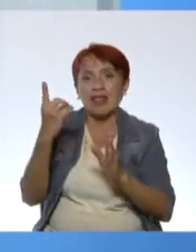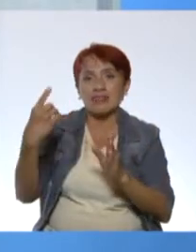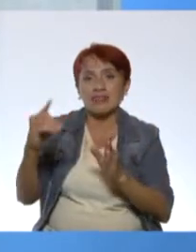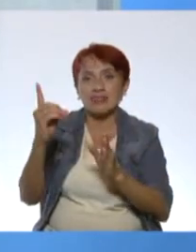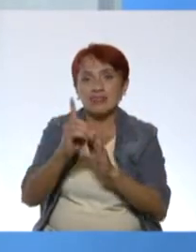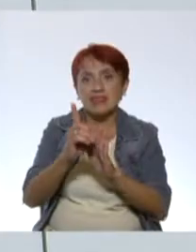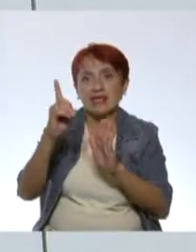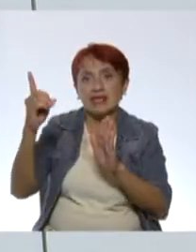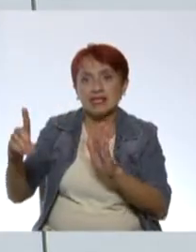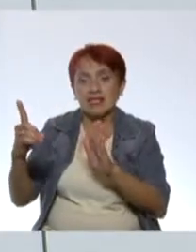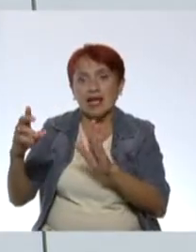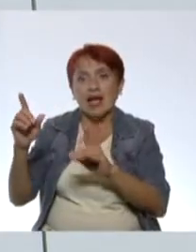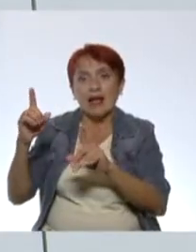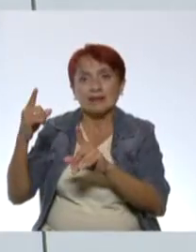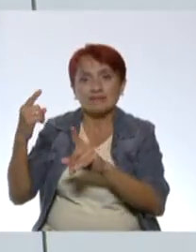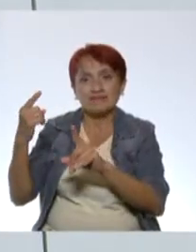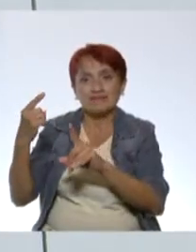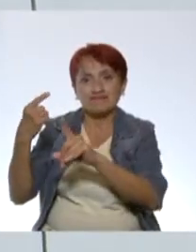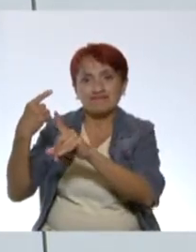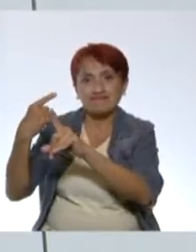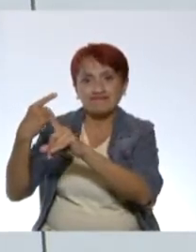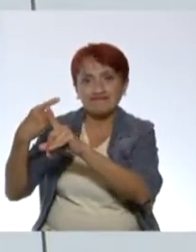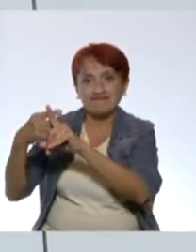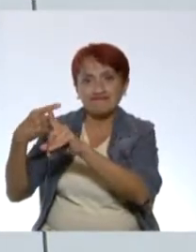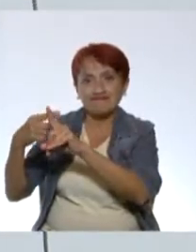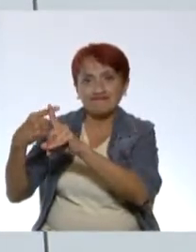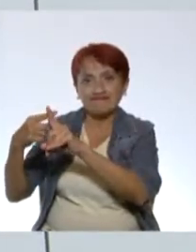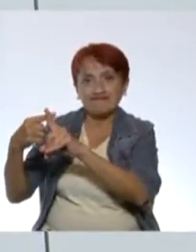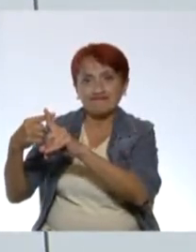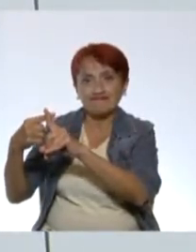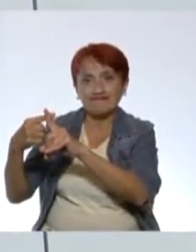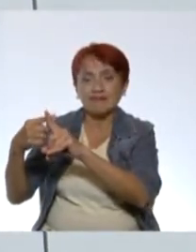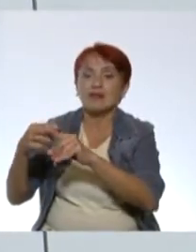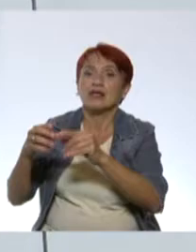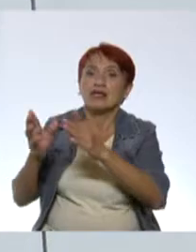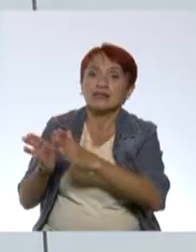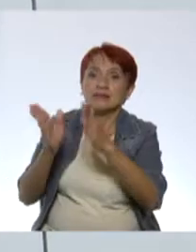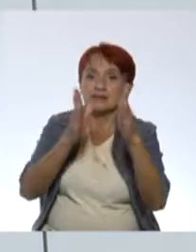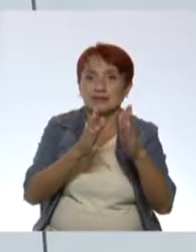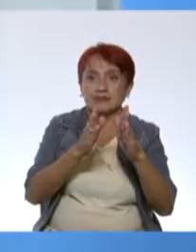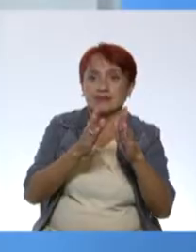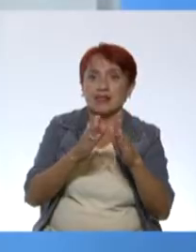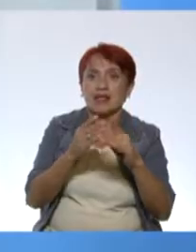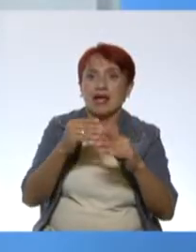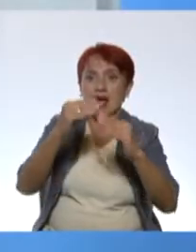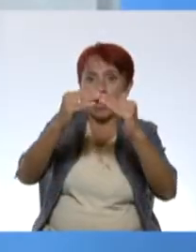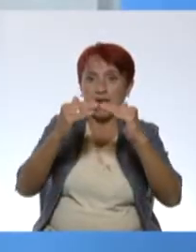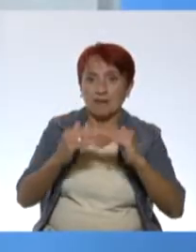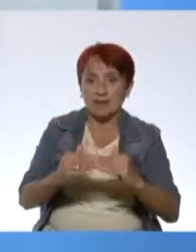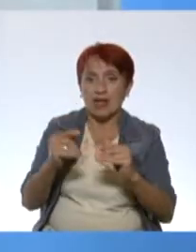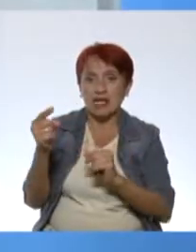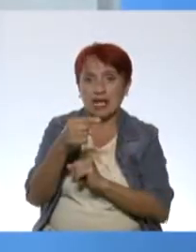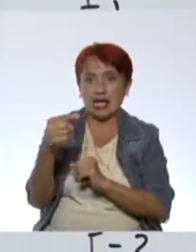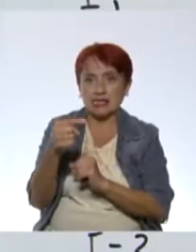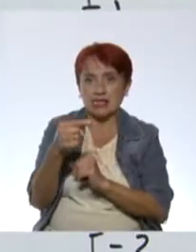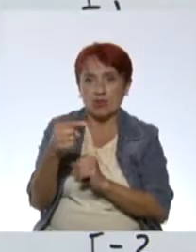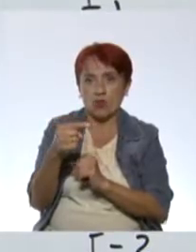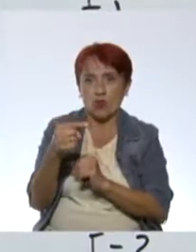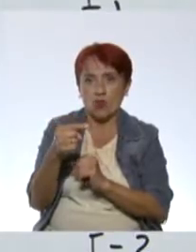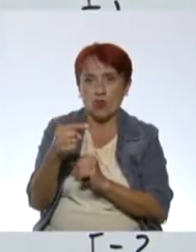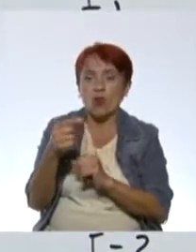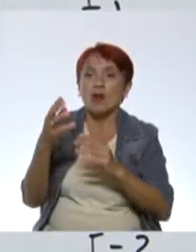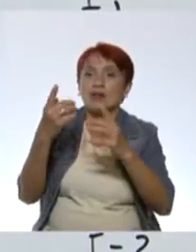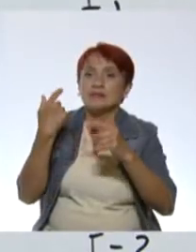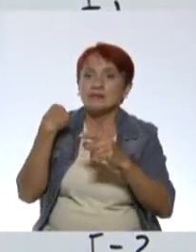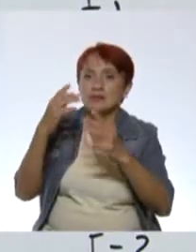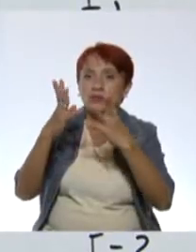estar los positivos, hacia la izquierda los negativos, hacia arriba los positivos y hacia abajo los negativos. Fíjate que cada una de ellas tiene